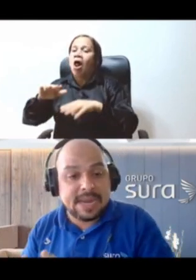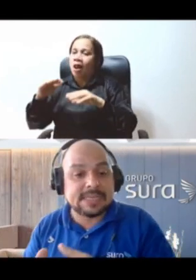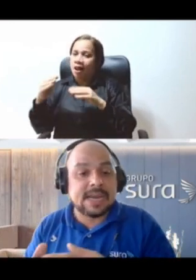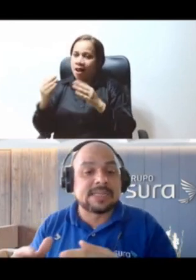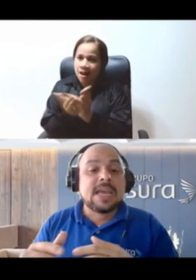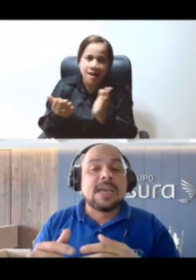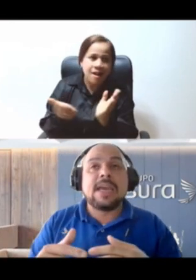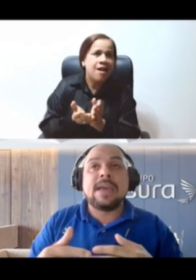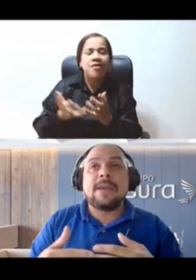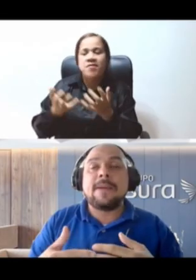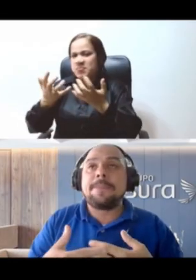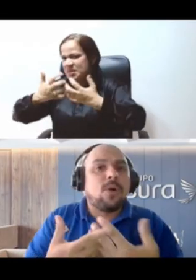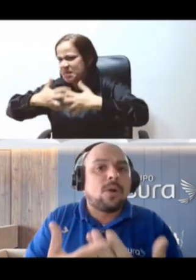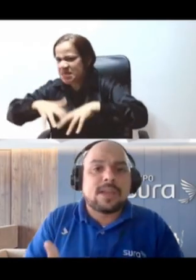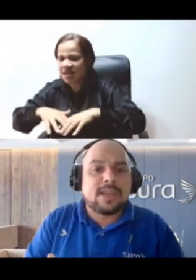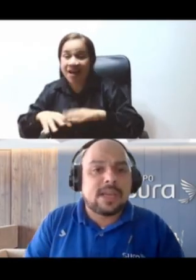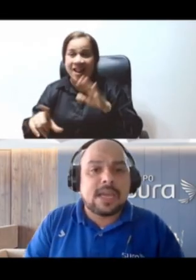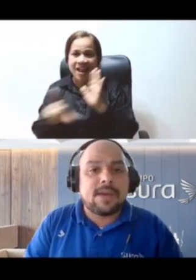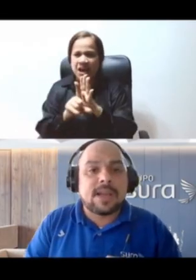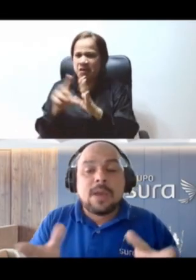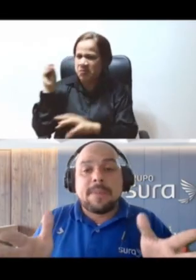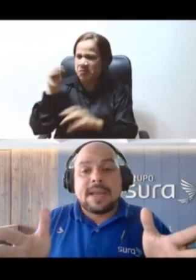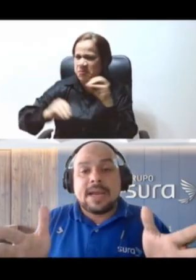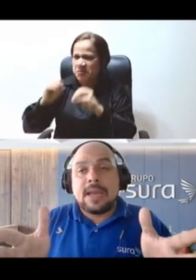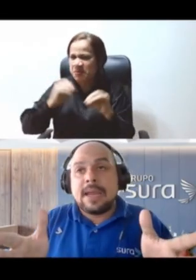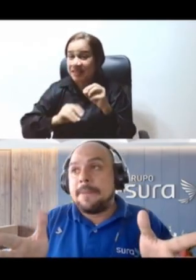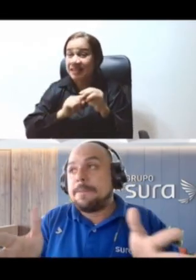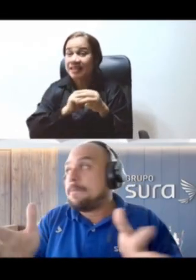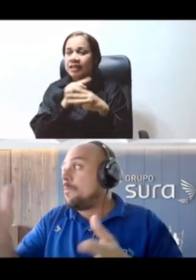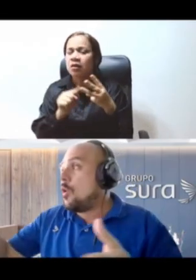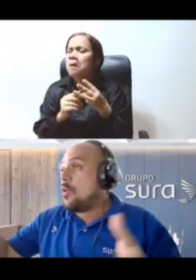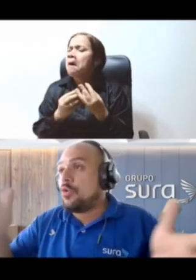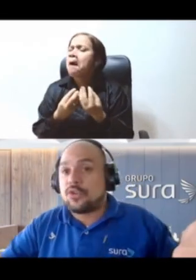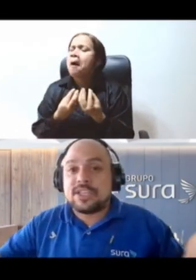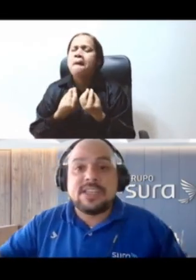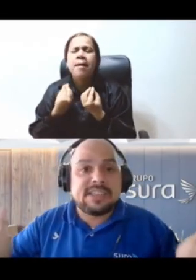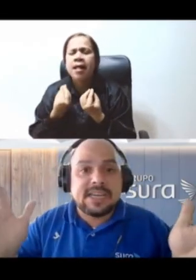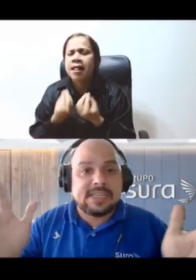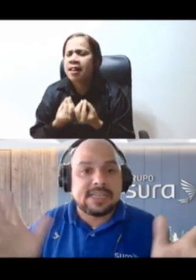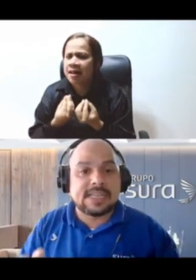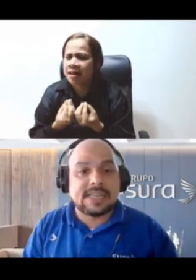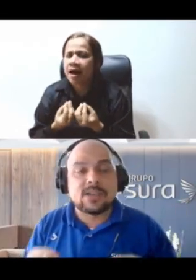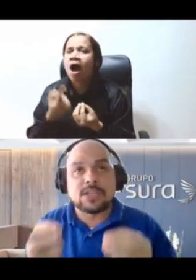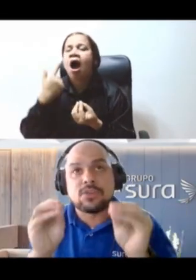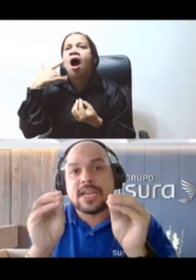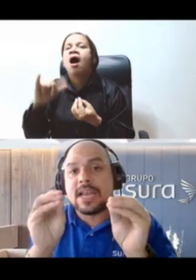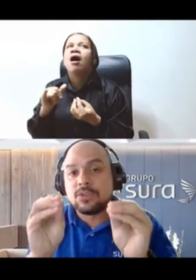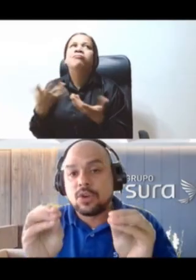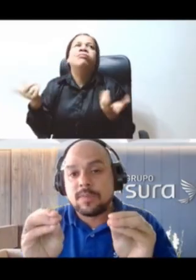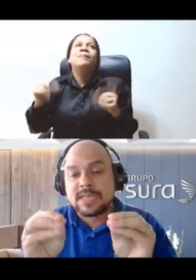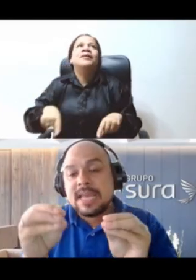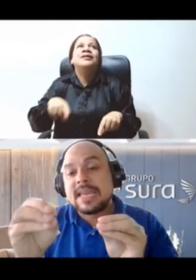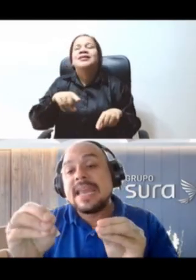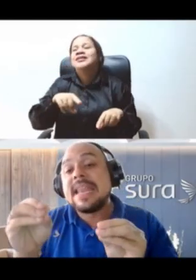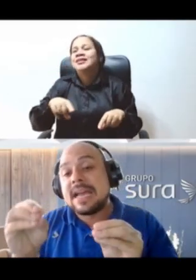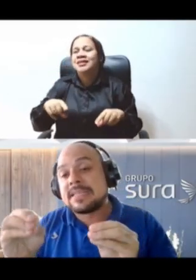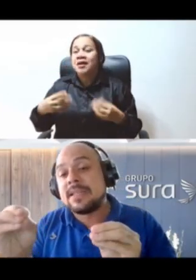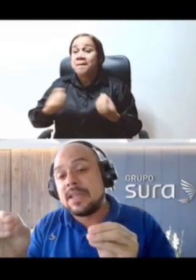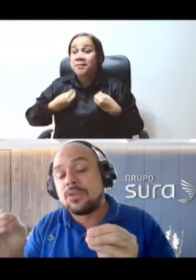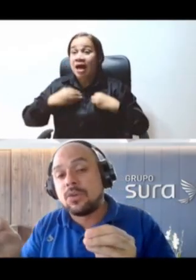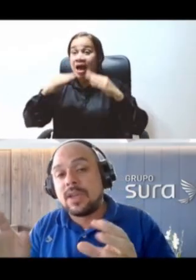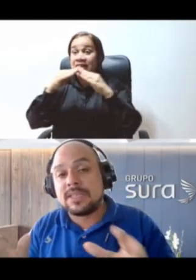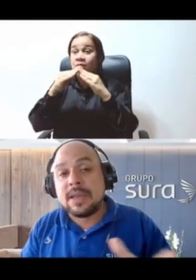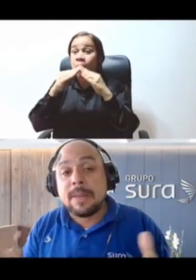educativas, empresas, todo lo que tiene que ver para conjuntos residenciales, etcétera. O sea, son ya las normas